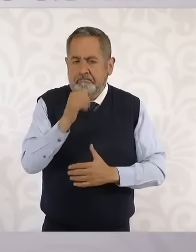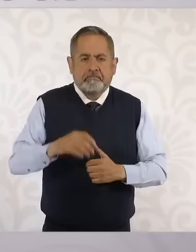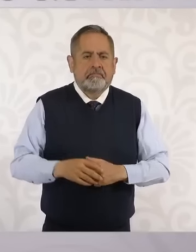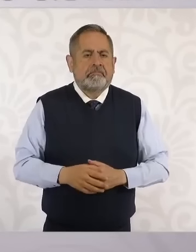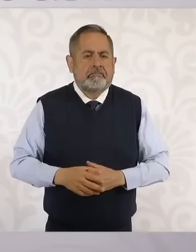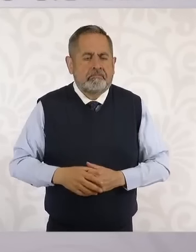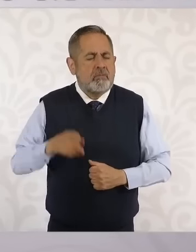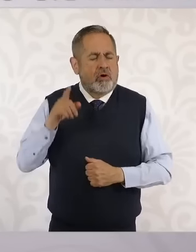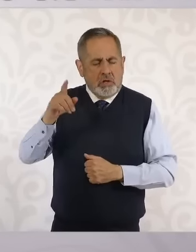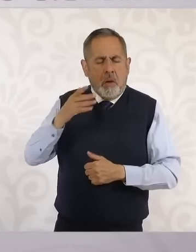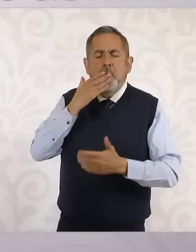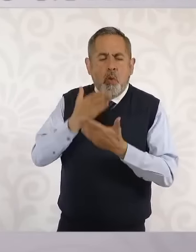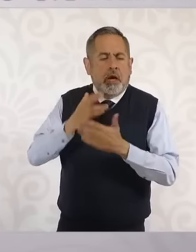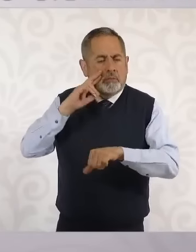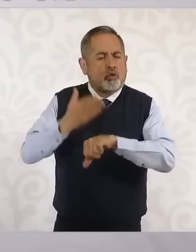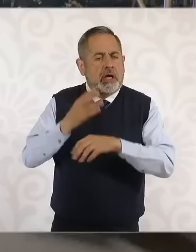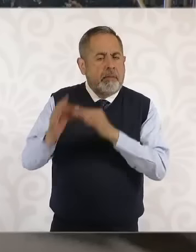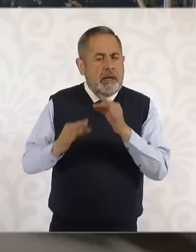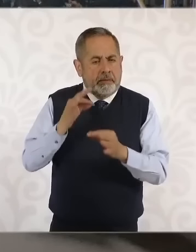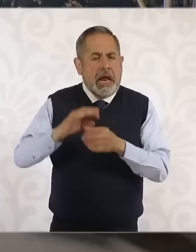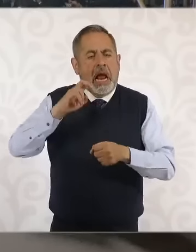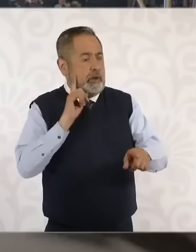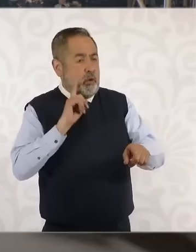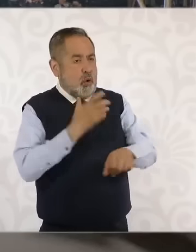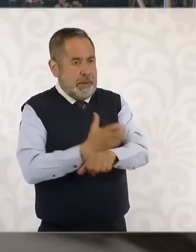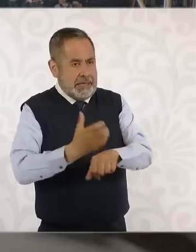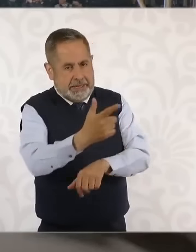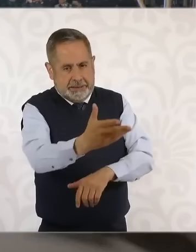hizo un buen papel allá en Inglaterra, en Reino Unido.